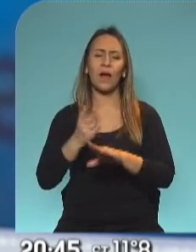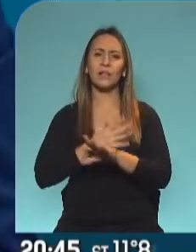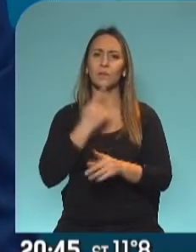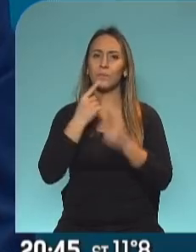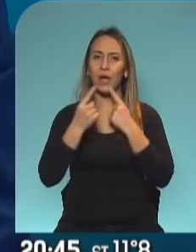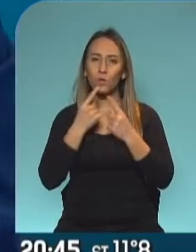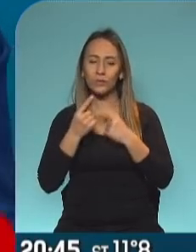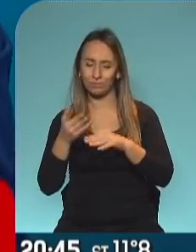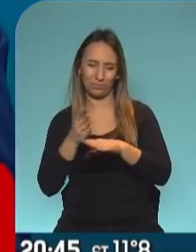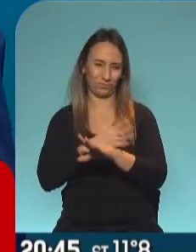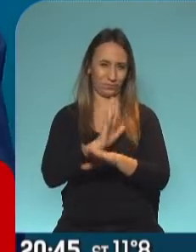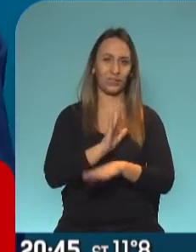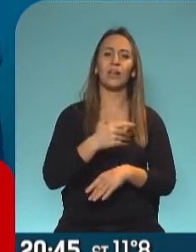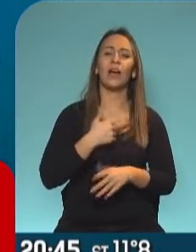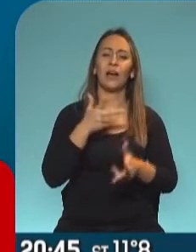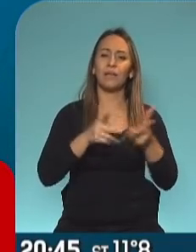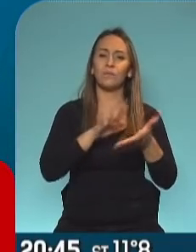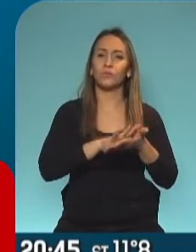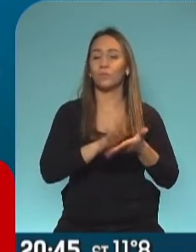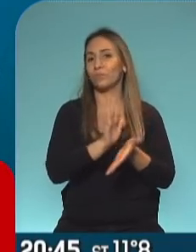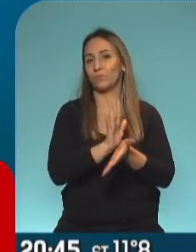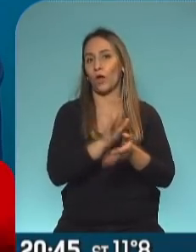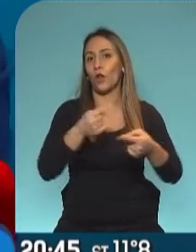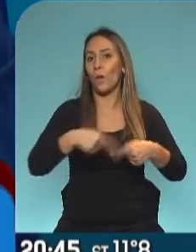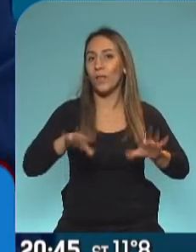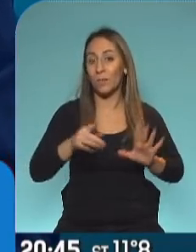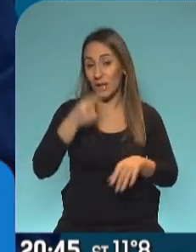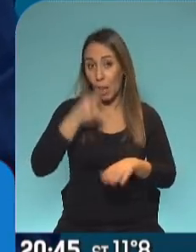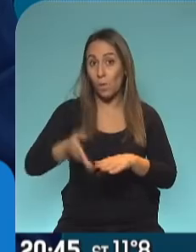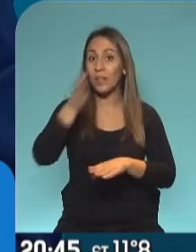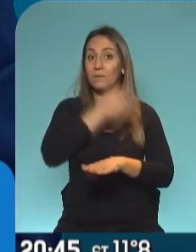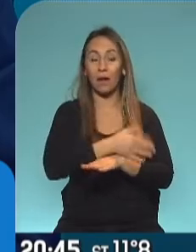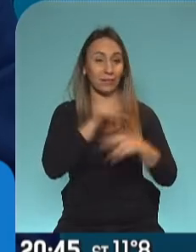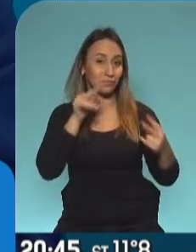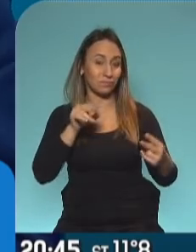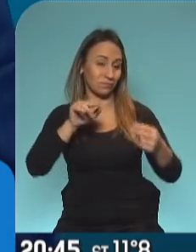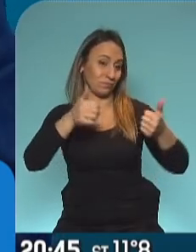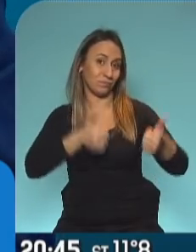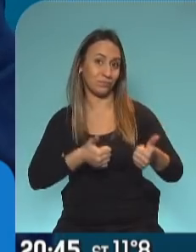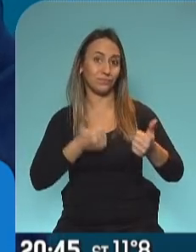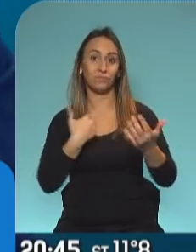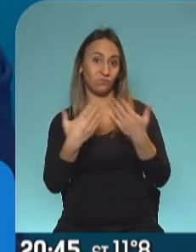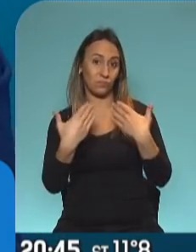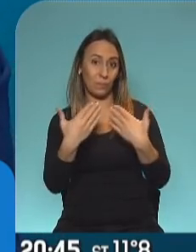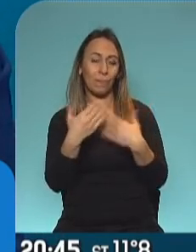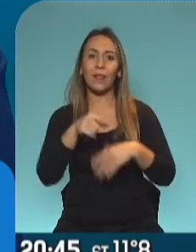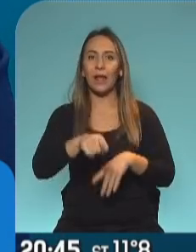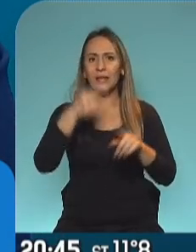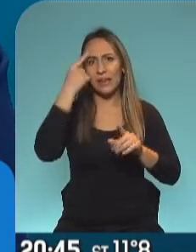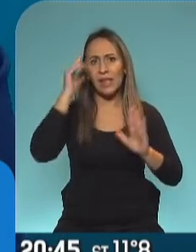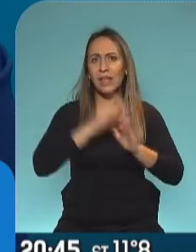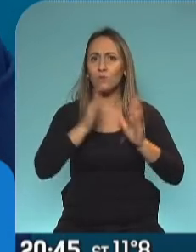anterior. Y es una novedad porque desde nuestro último encuentro, en ese momento se creía que el